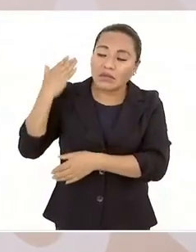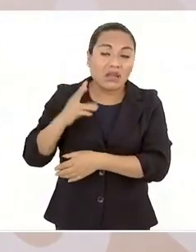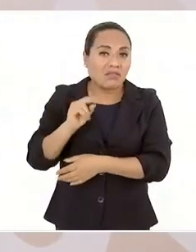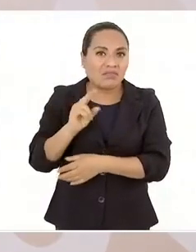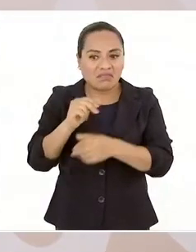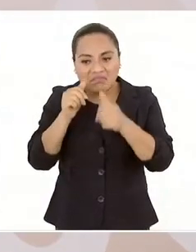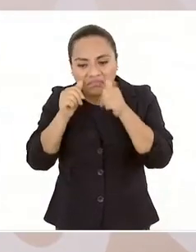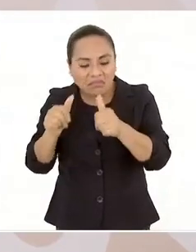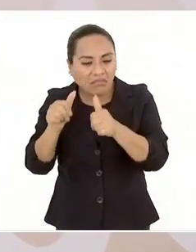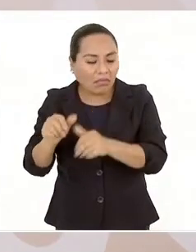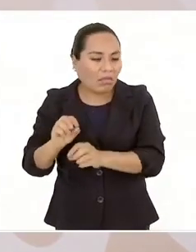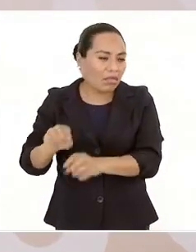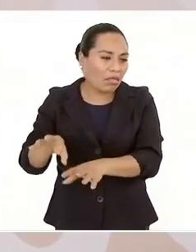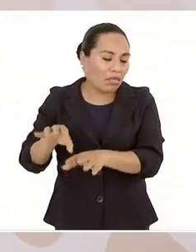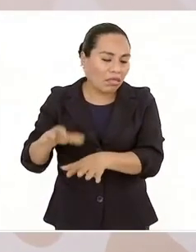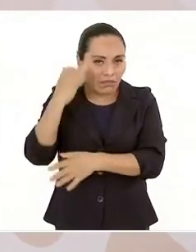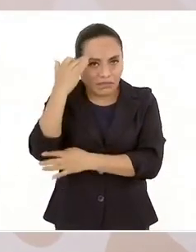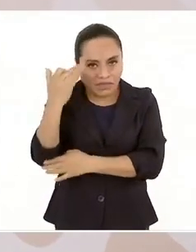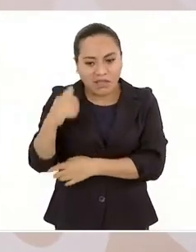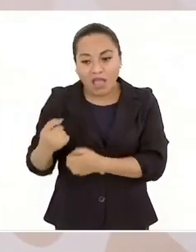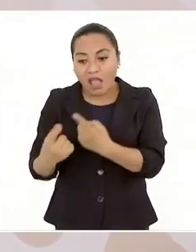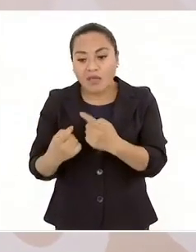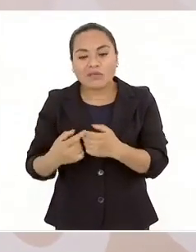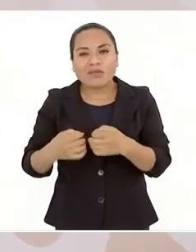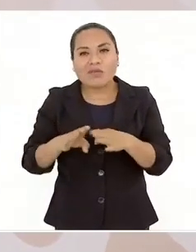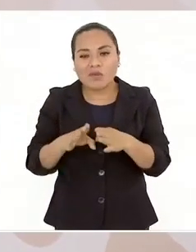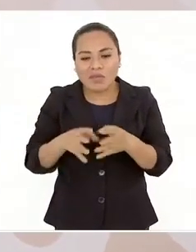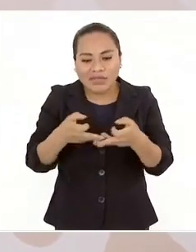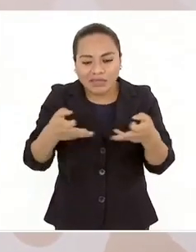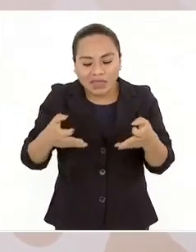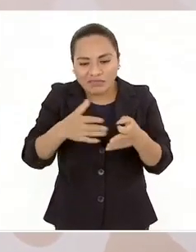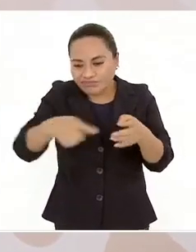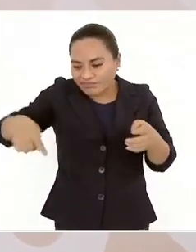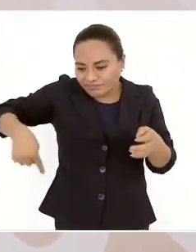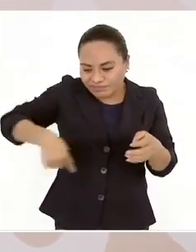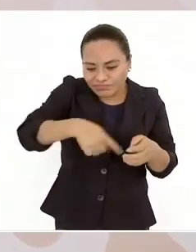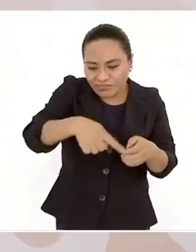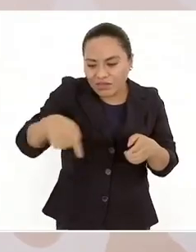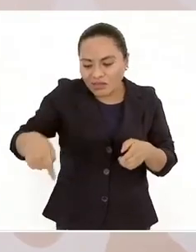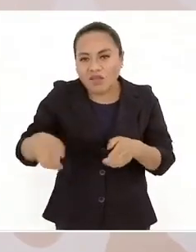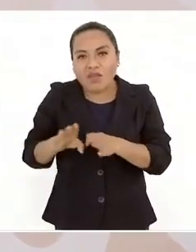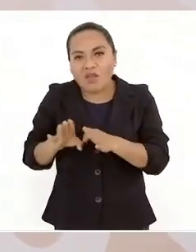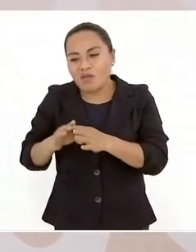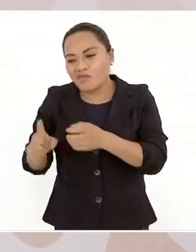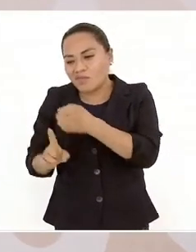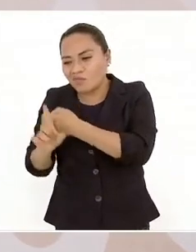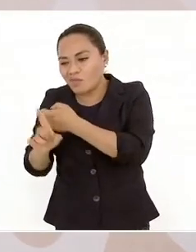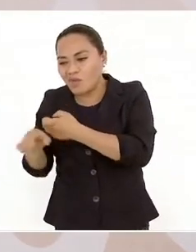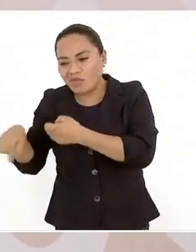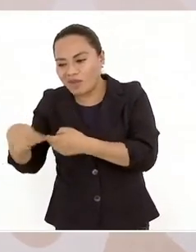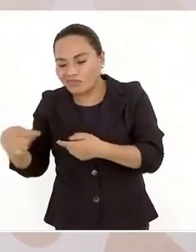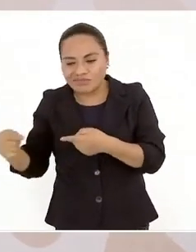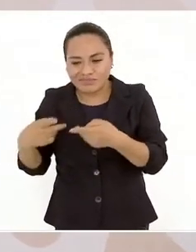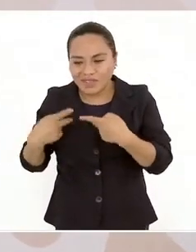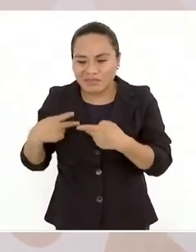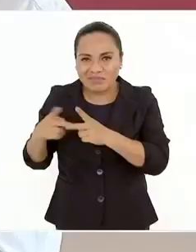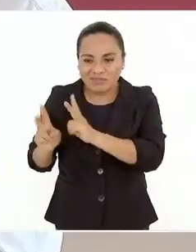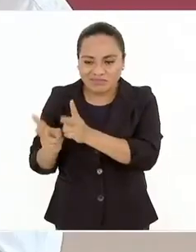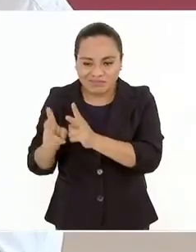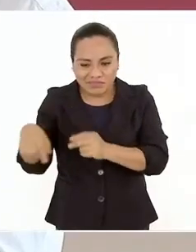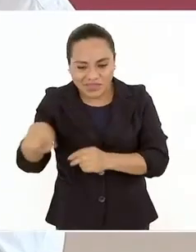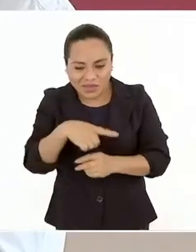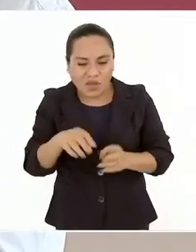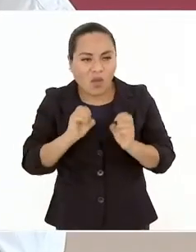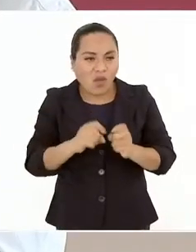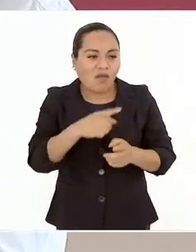En algunos casos son límites de tierra, en algunos otros casos son resoluciones presidenciales no ejecutadas, en